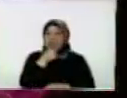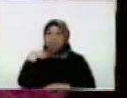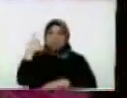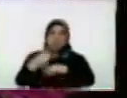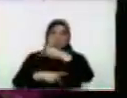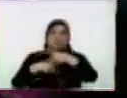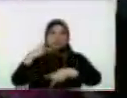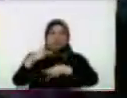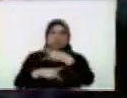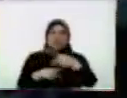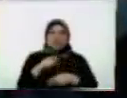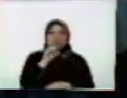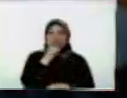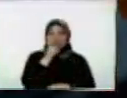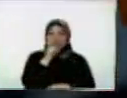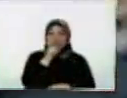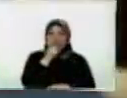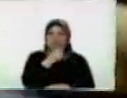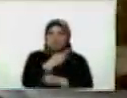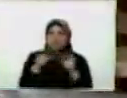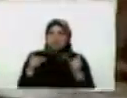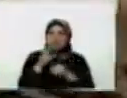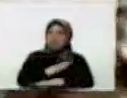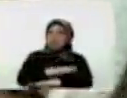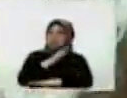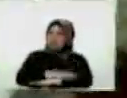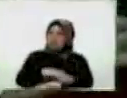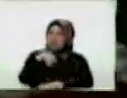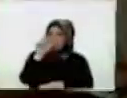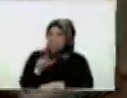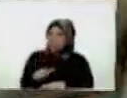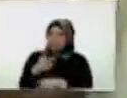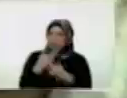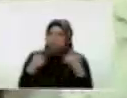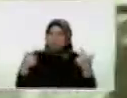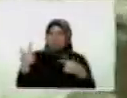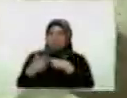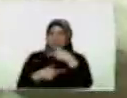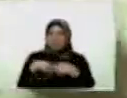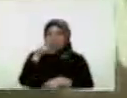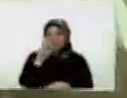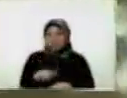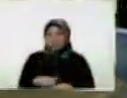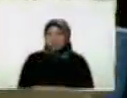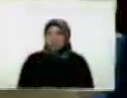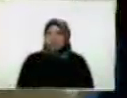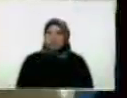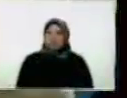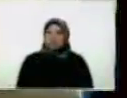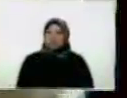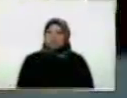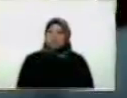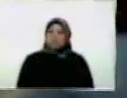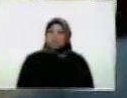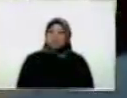disfrutan de una pensión digna y justa, con reivindicaciones además.